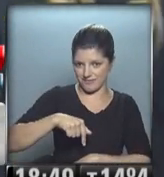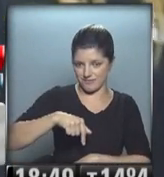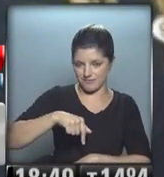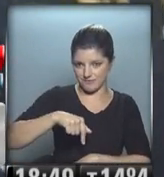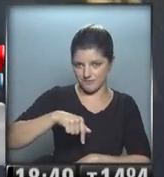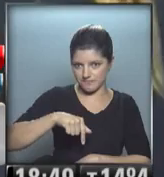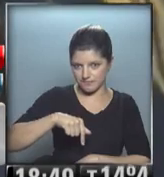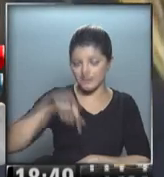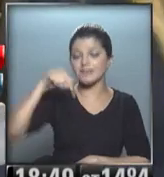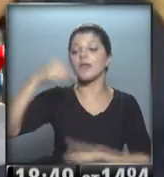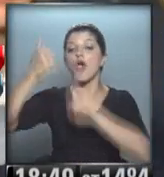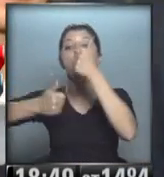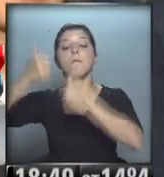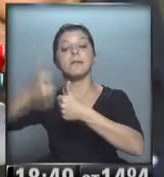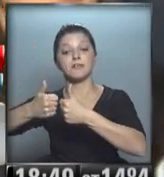que compite con